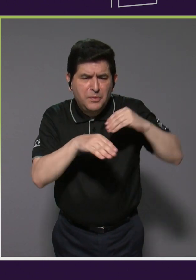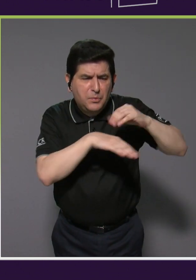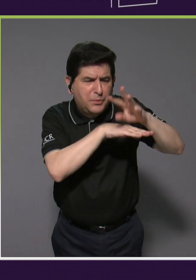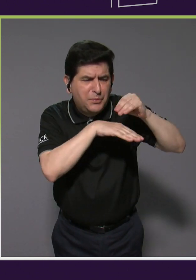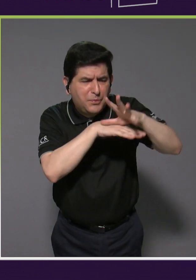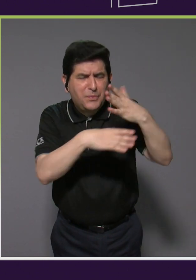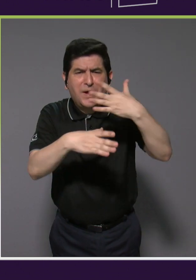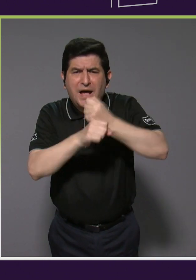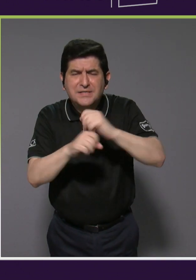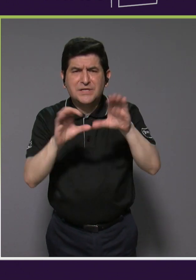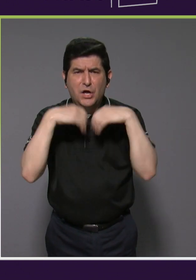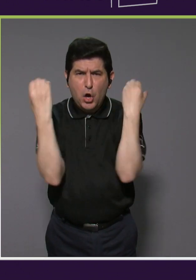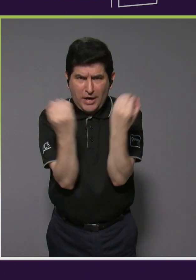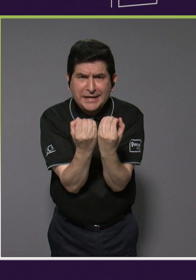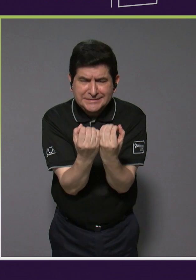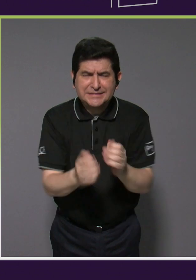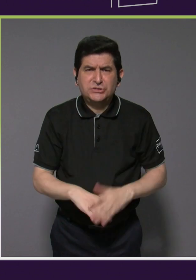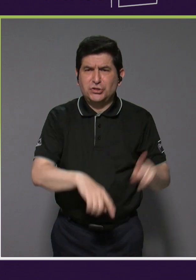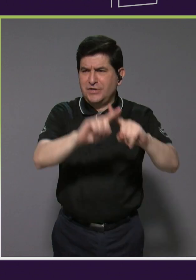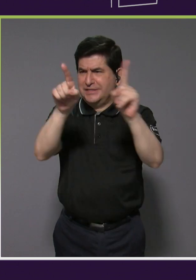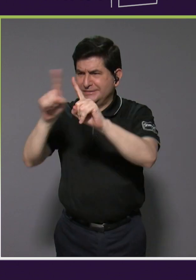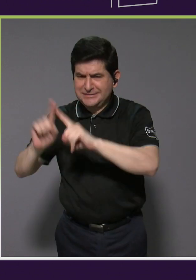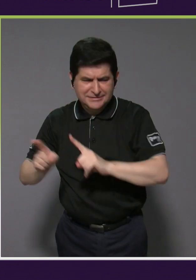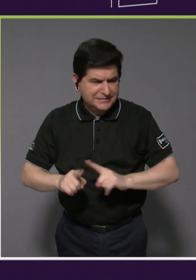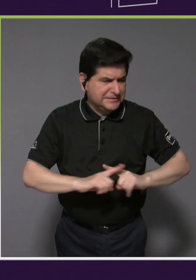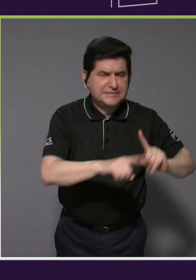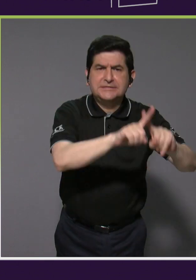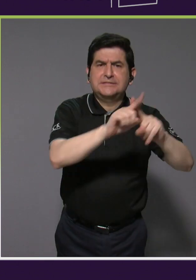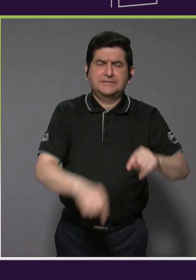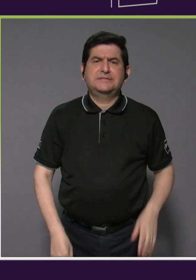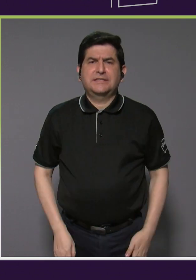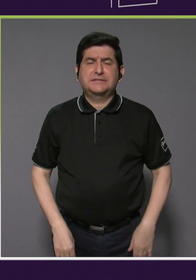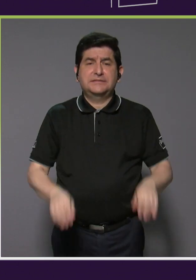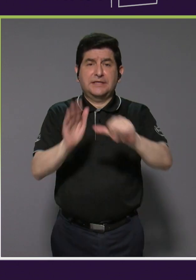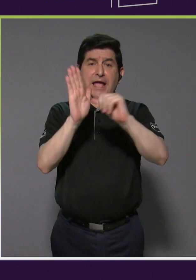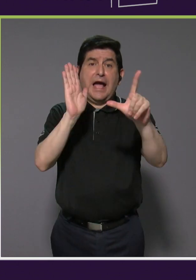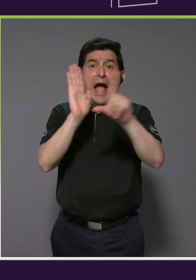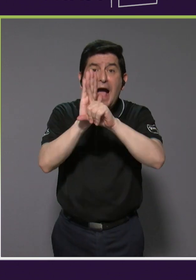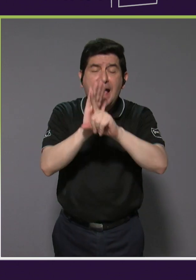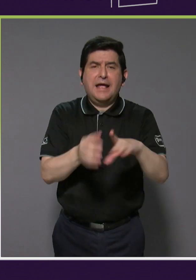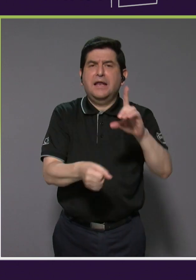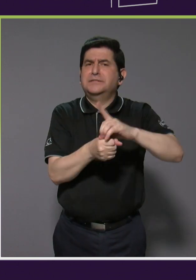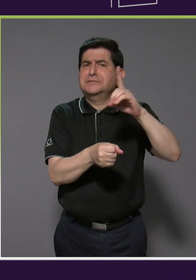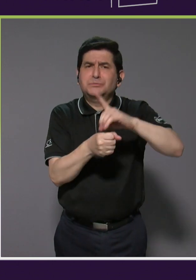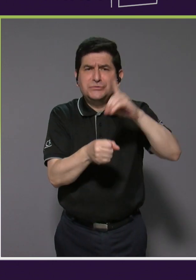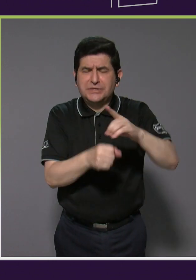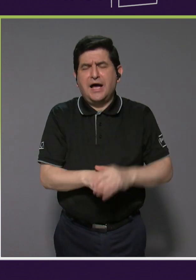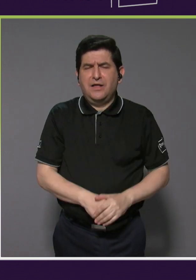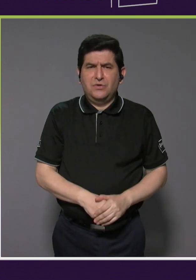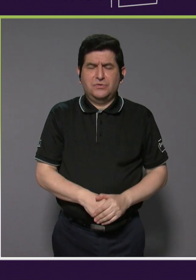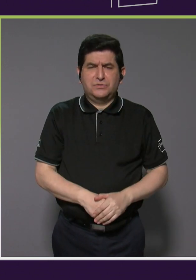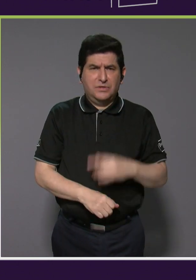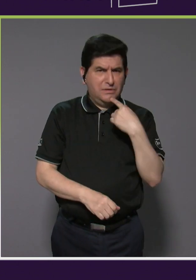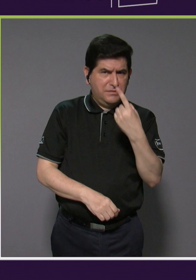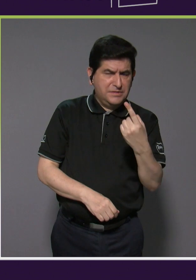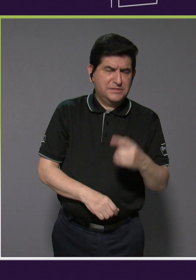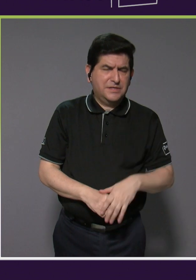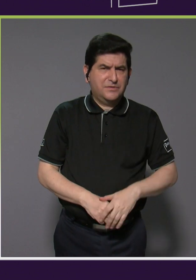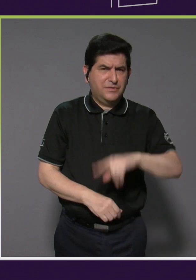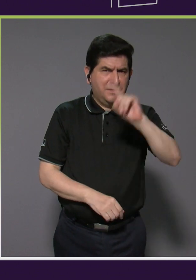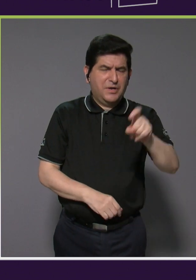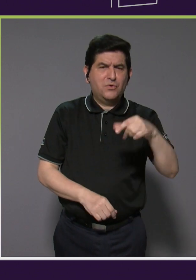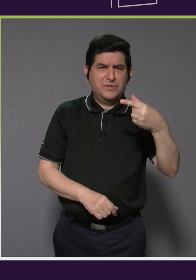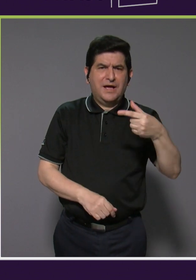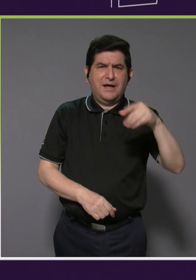que han estado haciendo las organizaciones, ¿verdad? Las distintas organizaciones en la Asamblea Legislativa con los diputados, ¿verdad? Doña Gabriela, que también eso es una parte muy